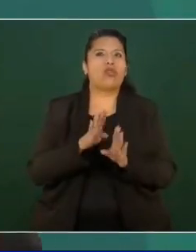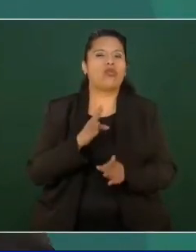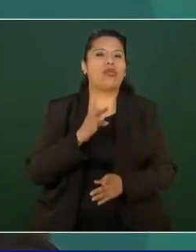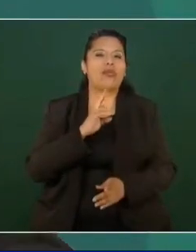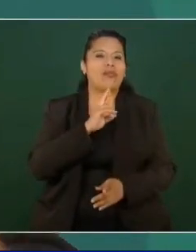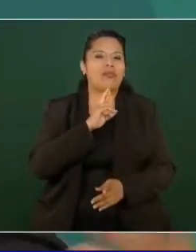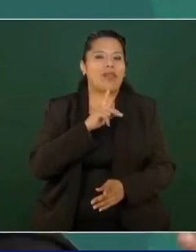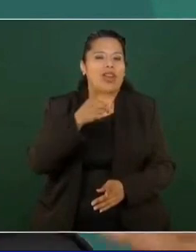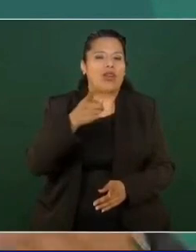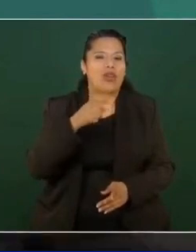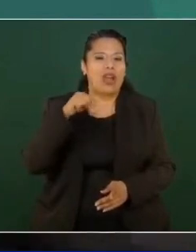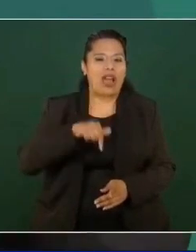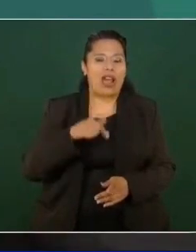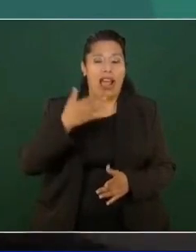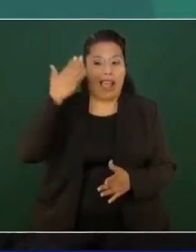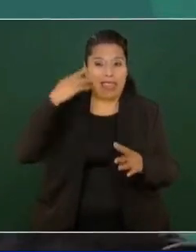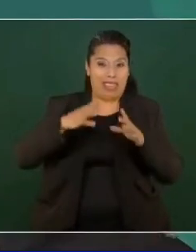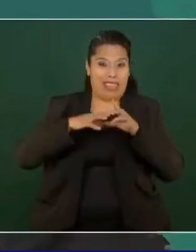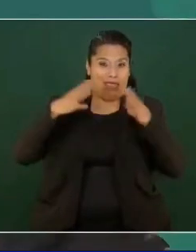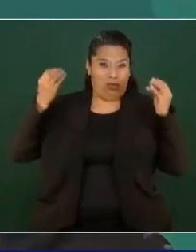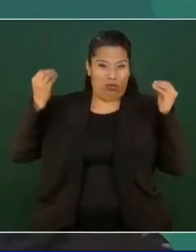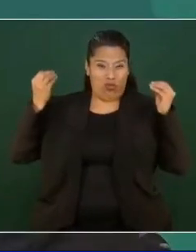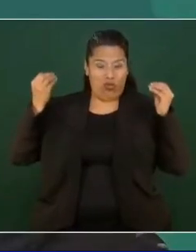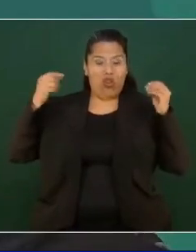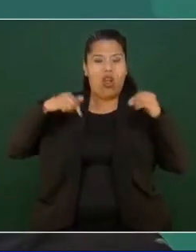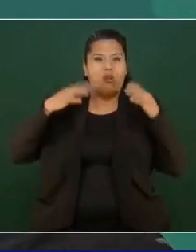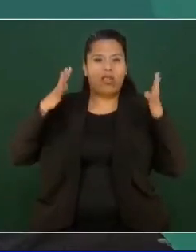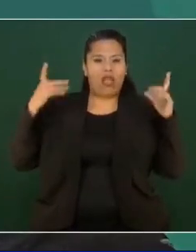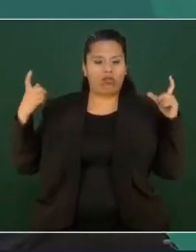porque la mayoría de la gente ya